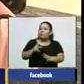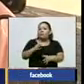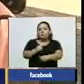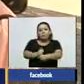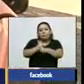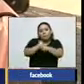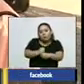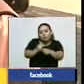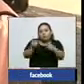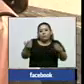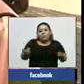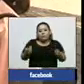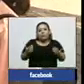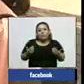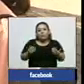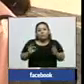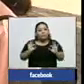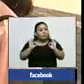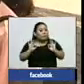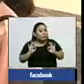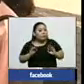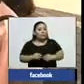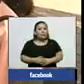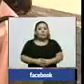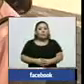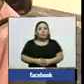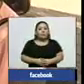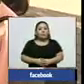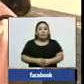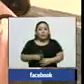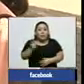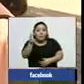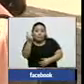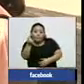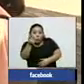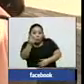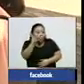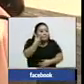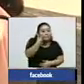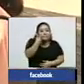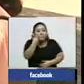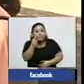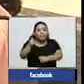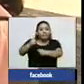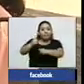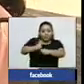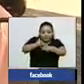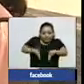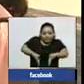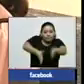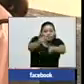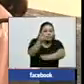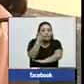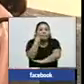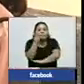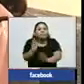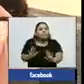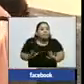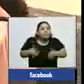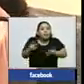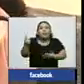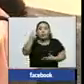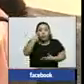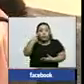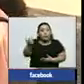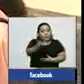seguridad y aumentan más patrullajes en las calles y que para que nos